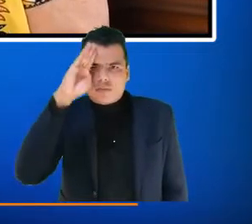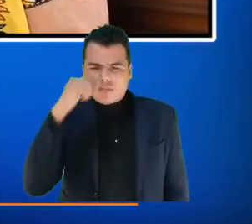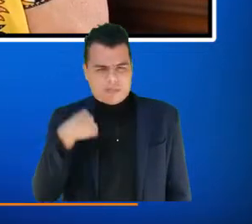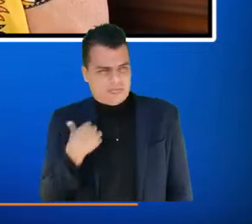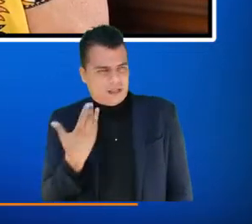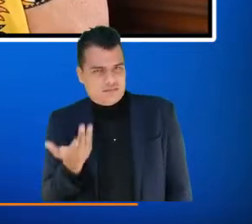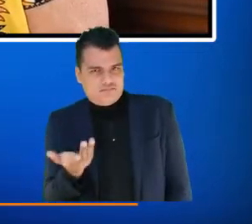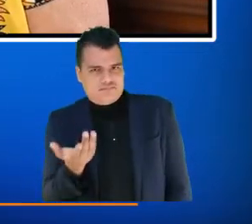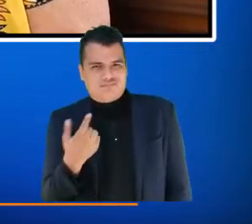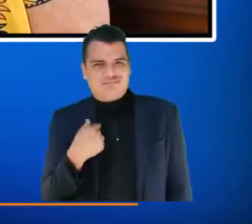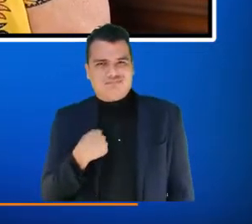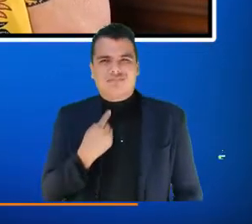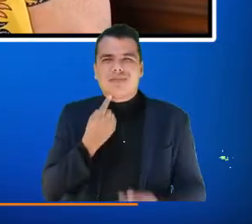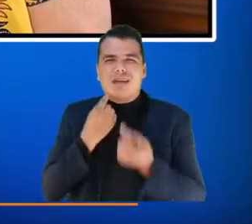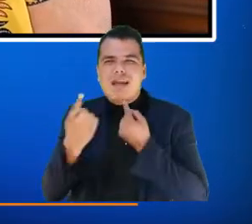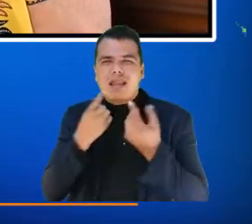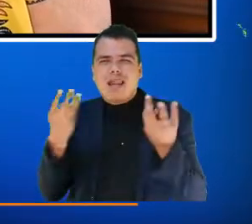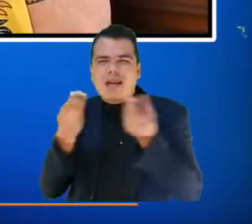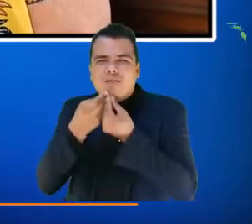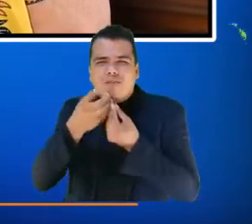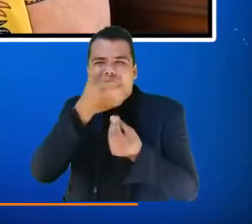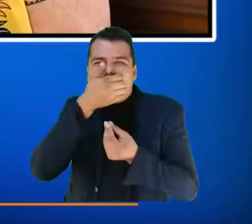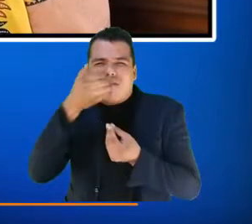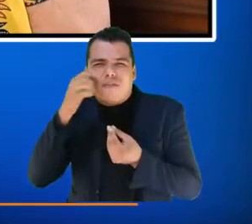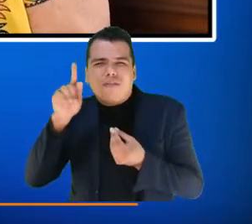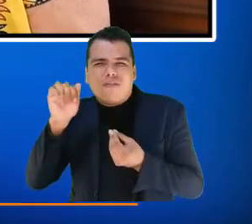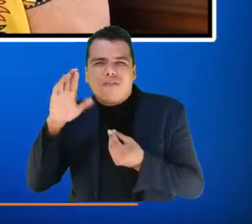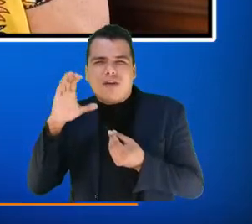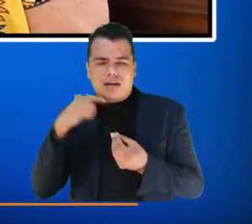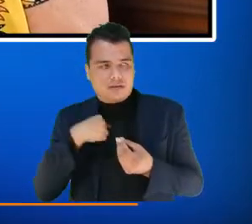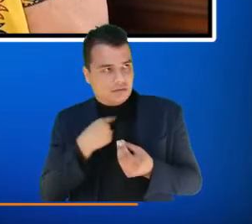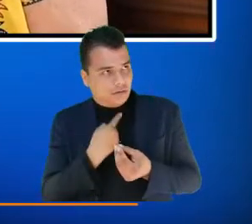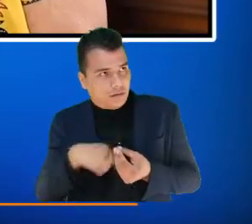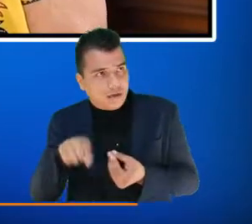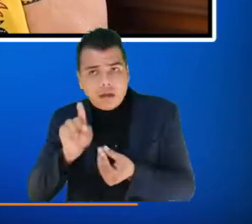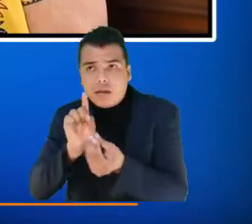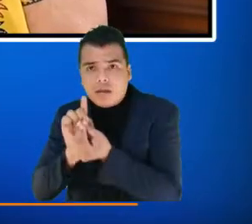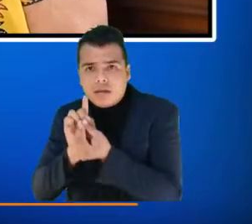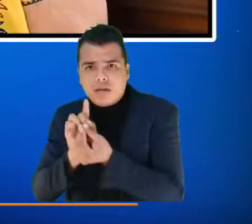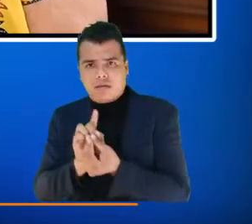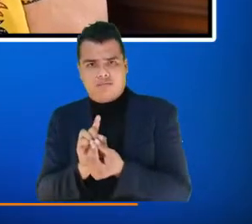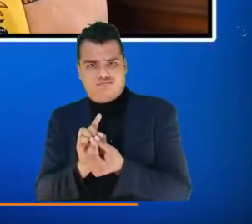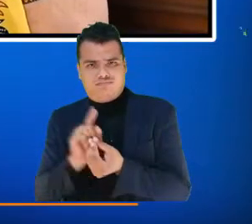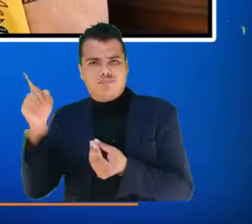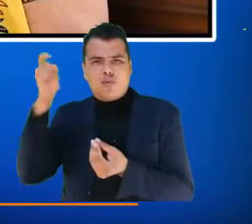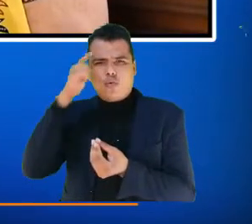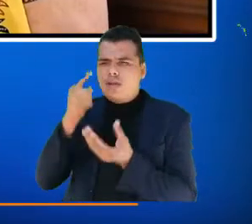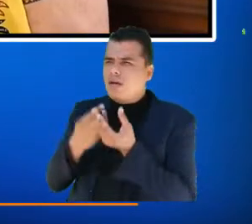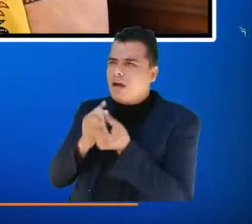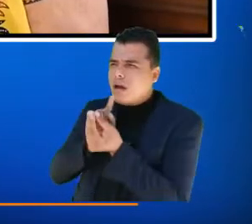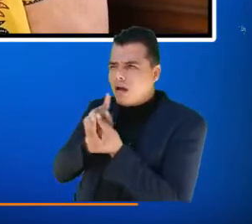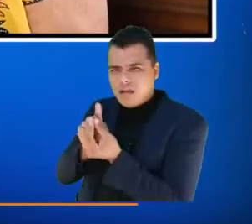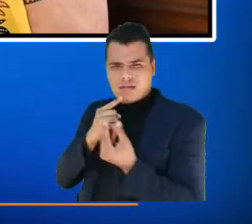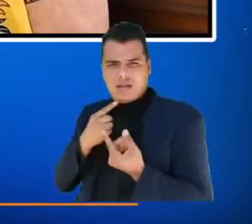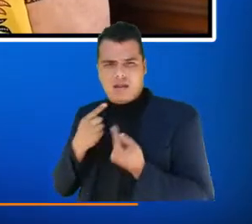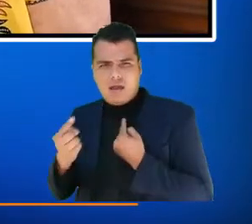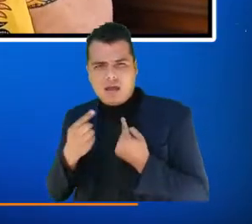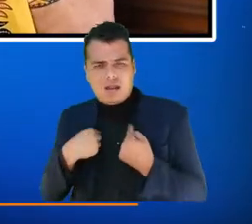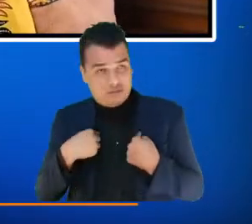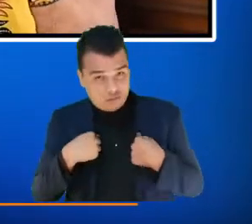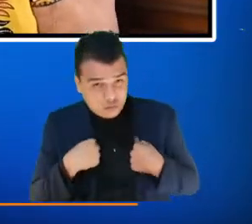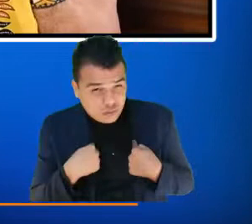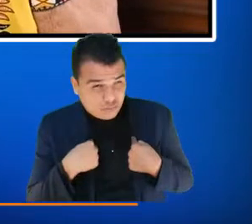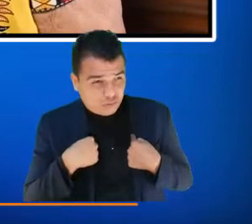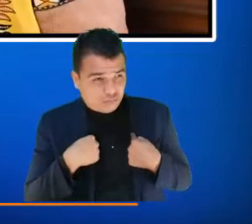dijeron, tiene que hablar con la parte de la guerrilla de la FARC, y por otro lado con el gobierno nacional. Y uno de